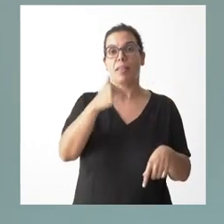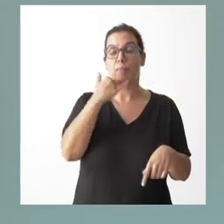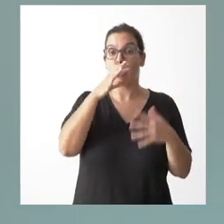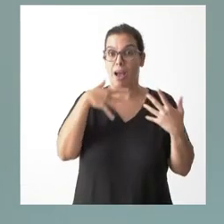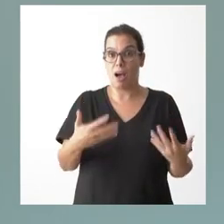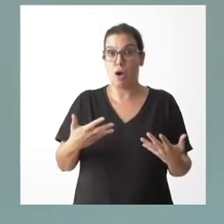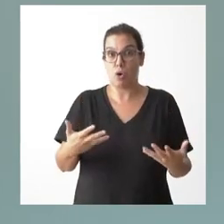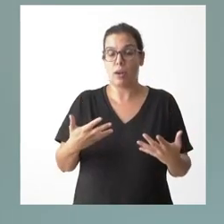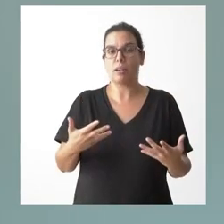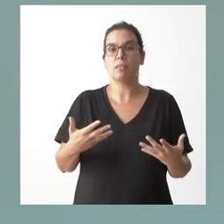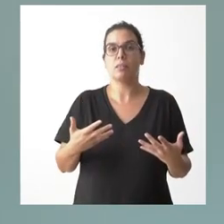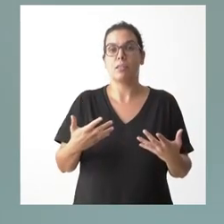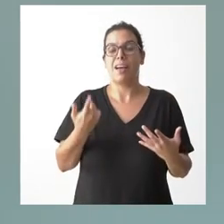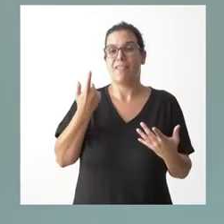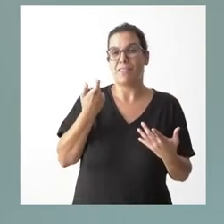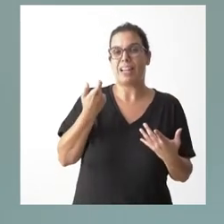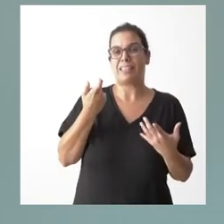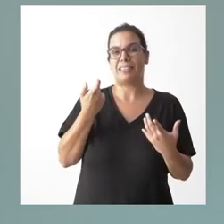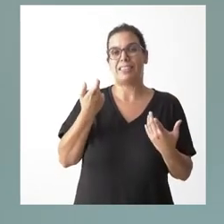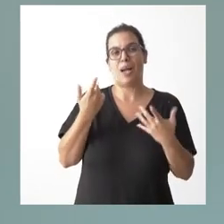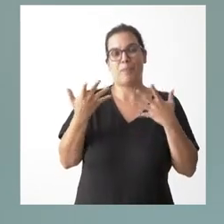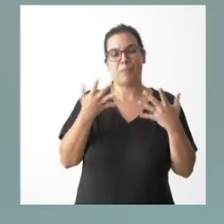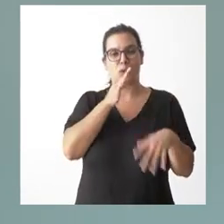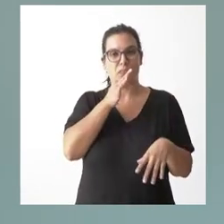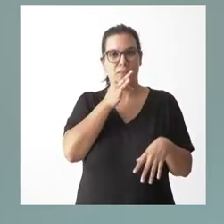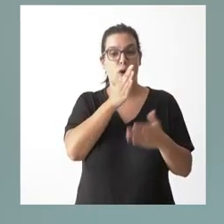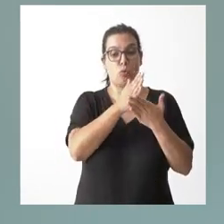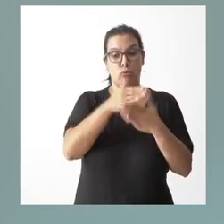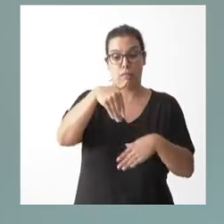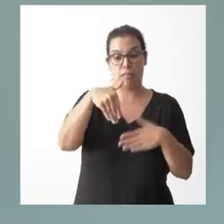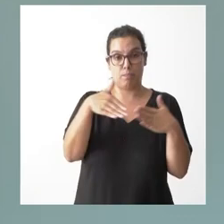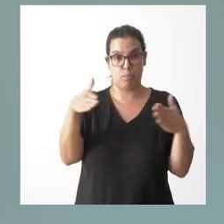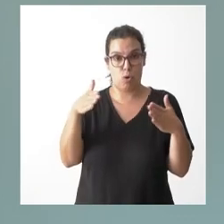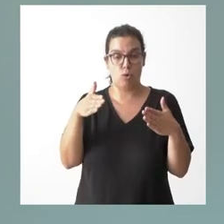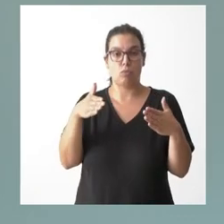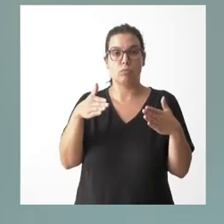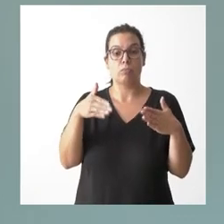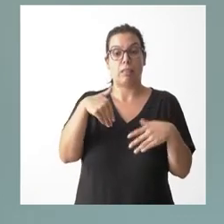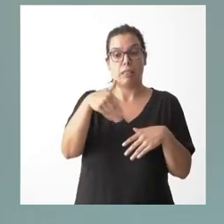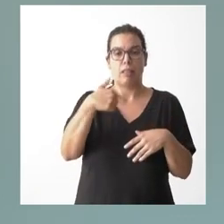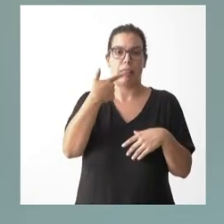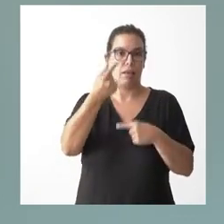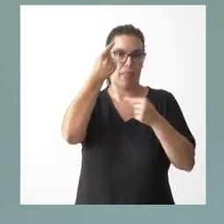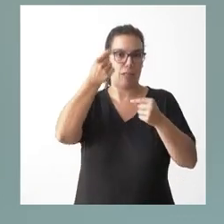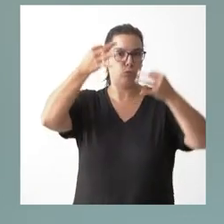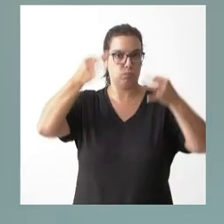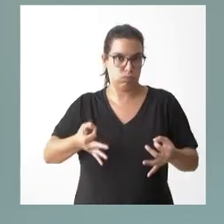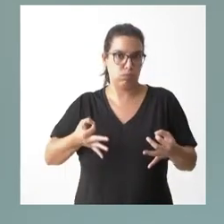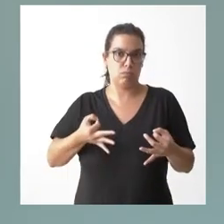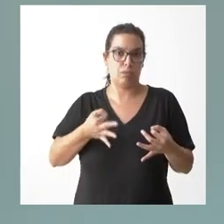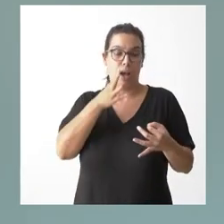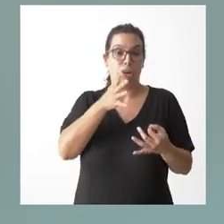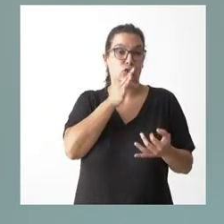todavía cerrando cuál va a ser el alumnado del curso que en breve vamos a comenzar. En breve daremos ya las cifras exactas. Estamos ahora